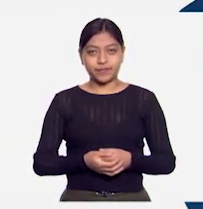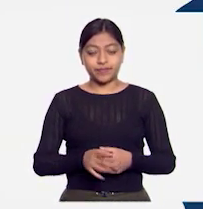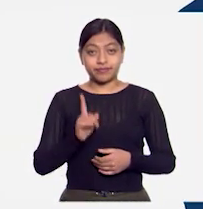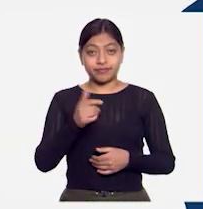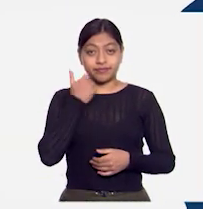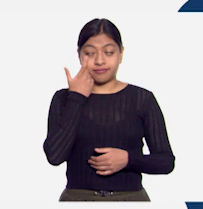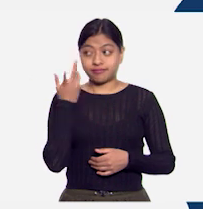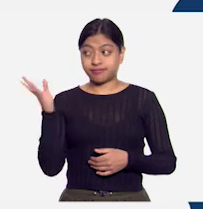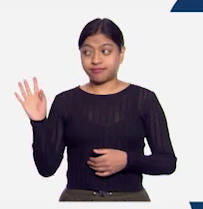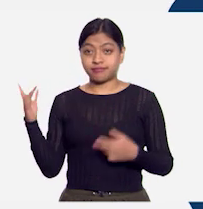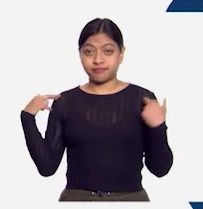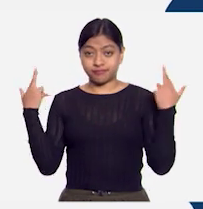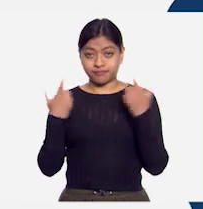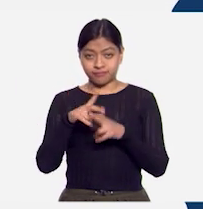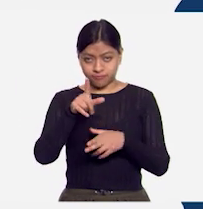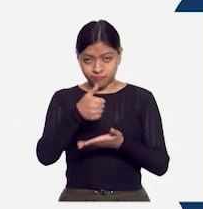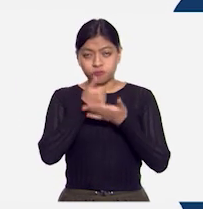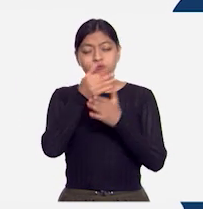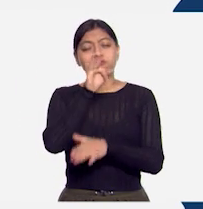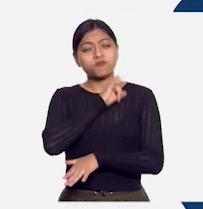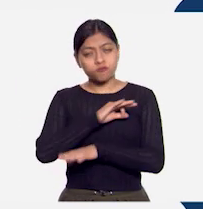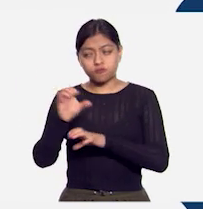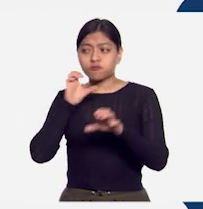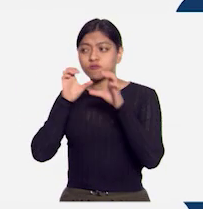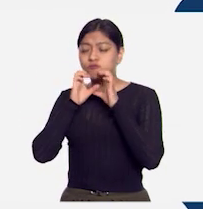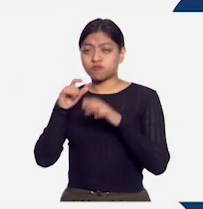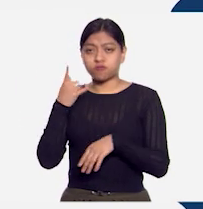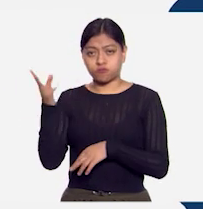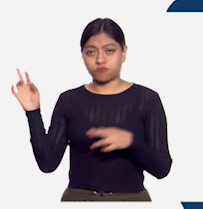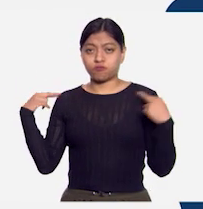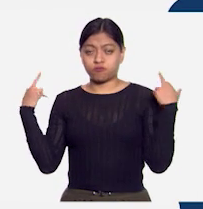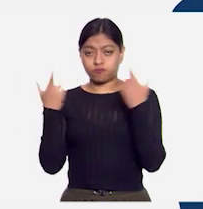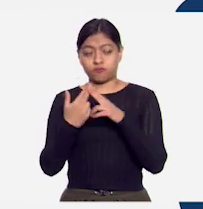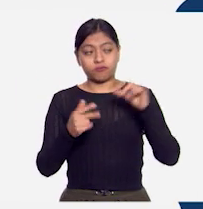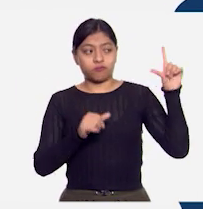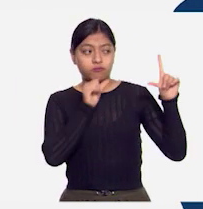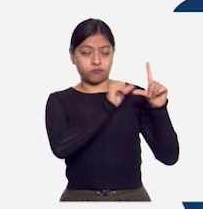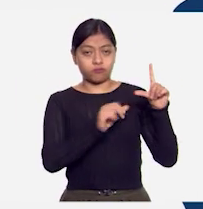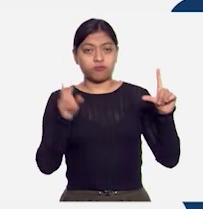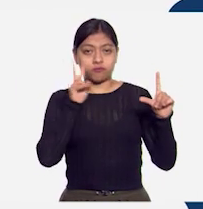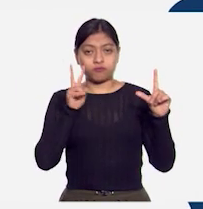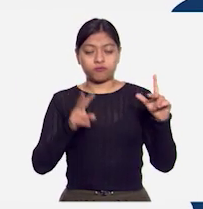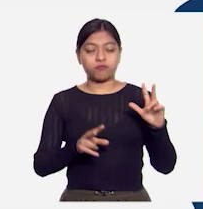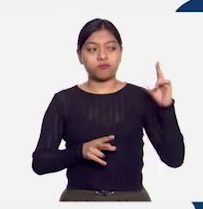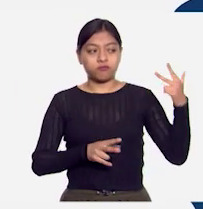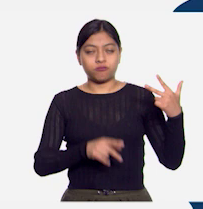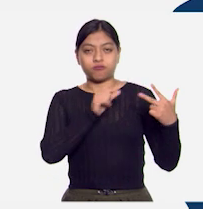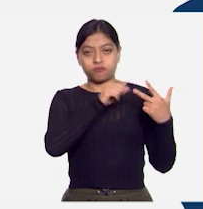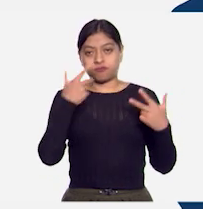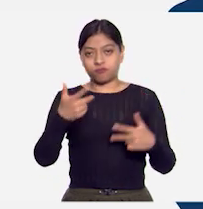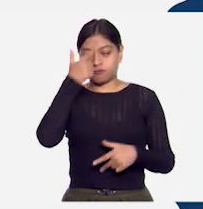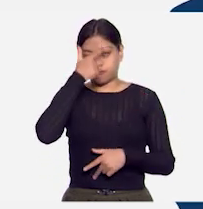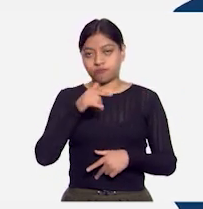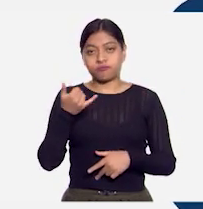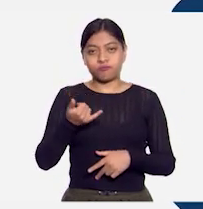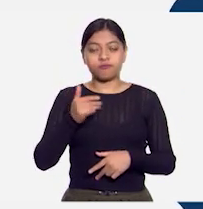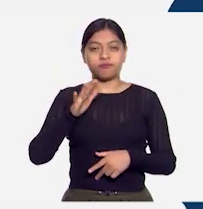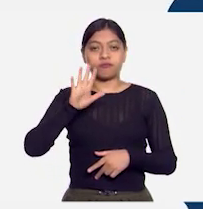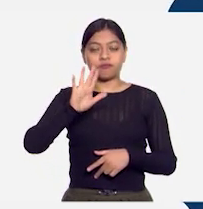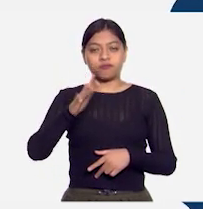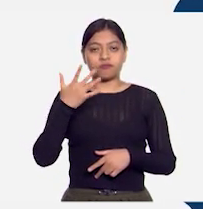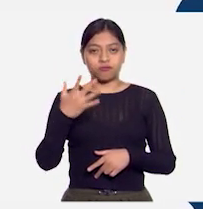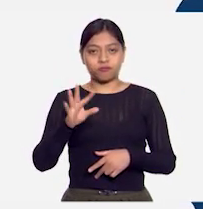Para apoyo pedagógico, hay maestras y maestros de lunes a viernes de 8 a 20 horas en el teléfono